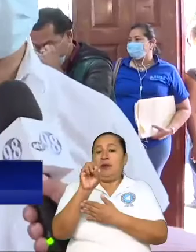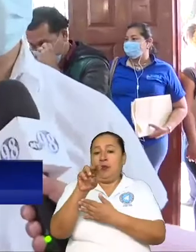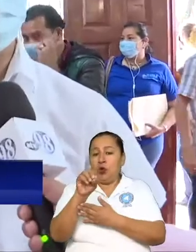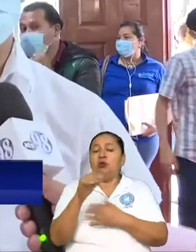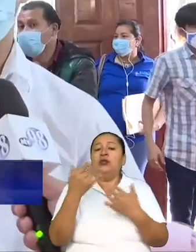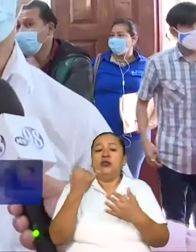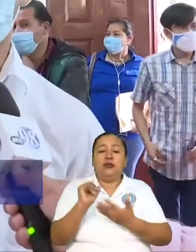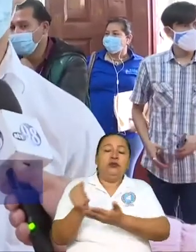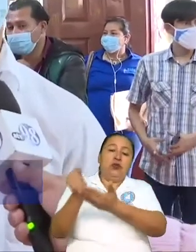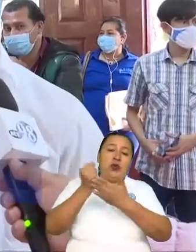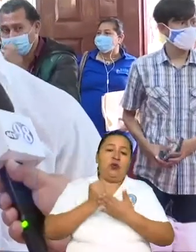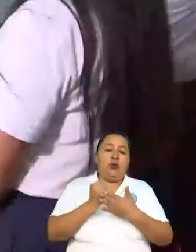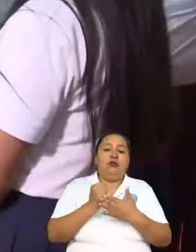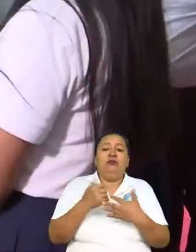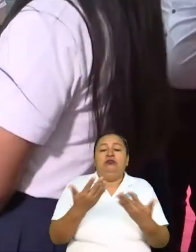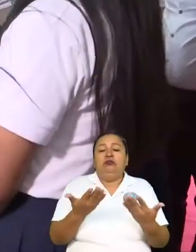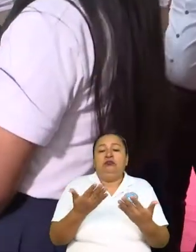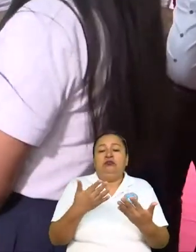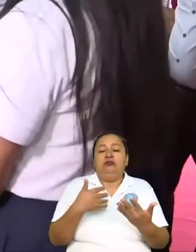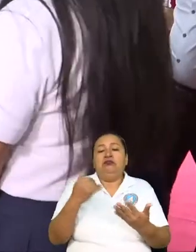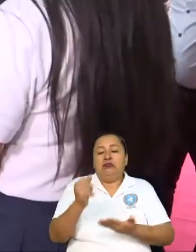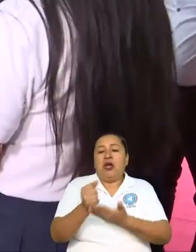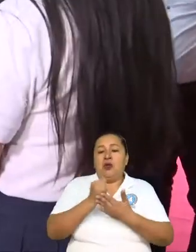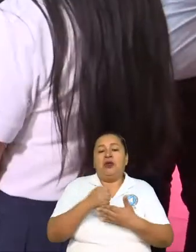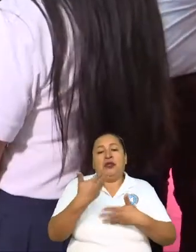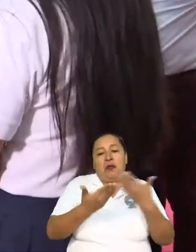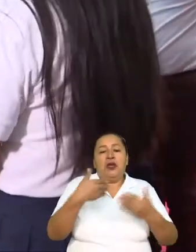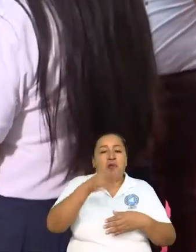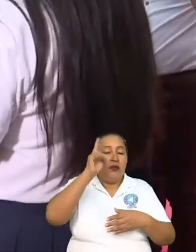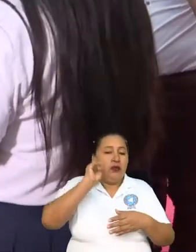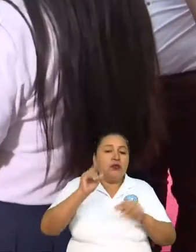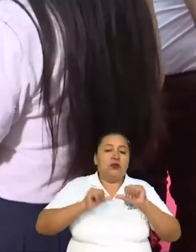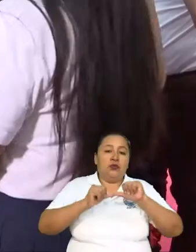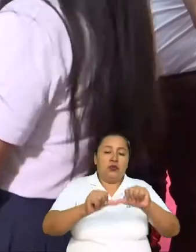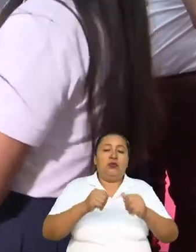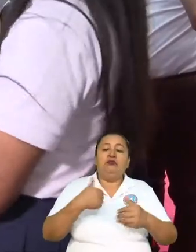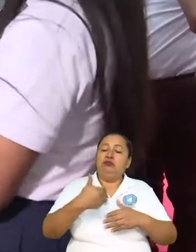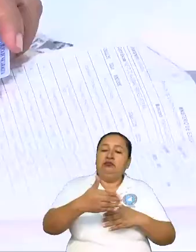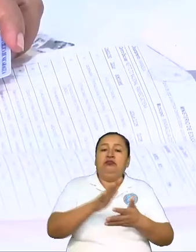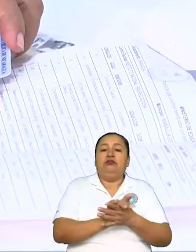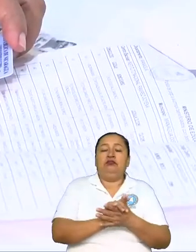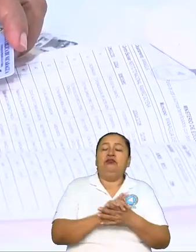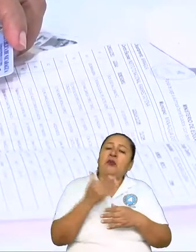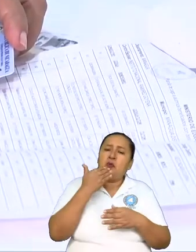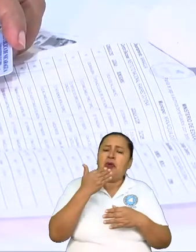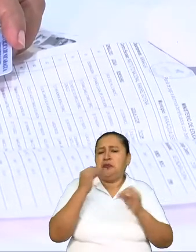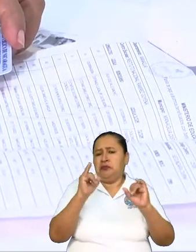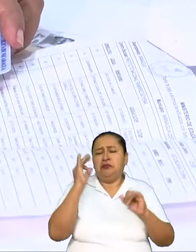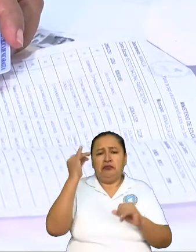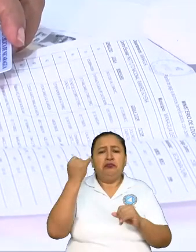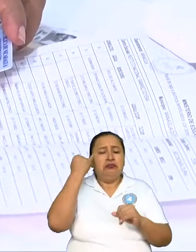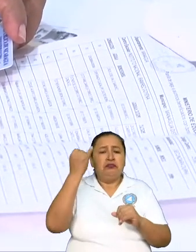nos ayuda a ayudarnos sobre la universidad y seguir adelante, y es un gran beneficio